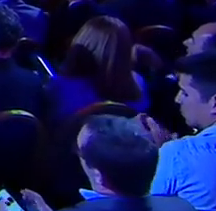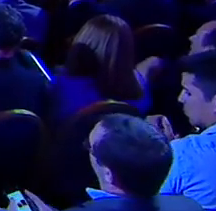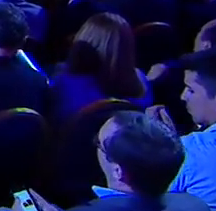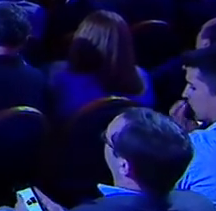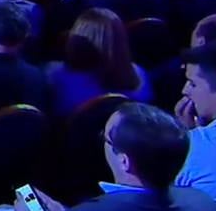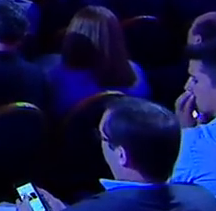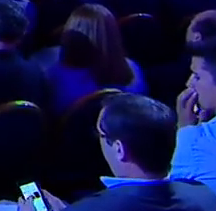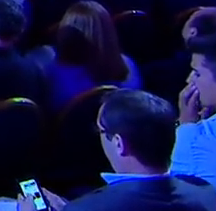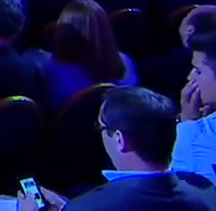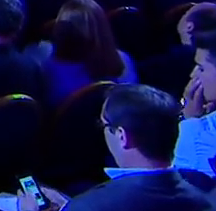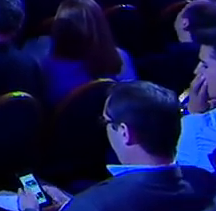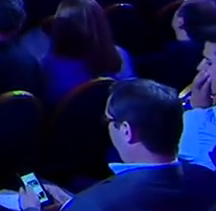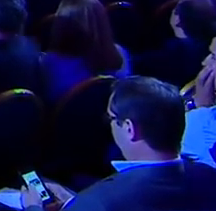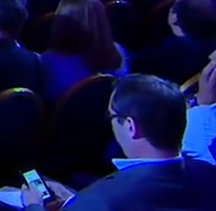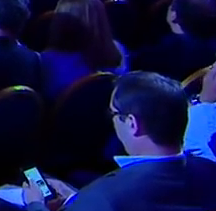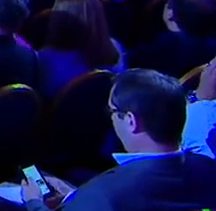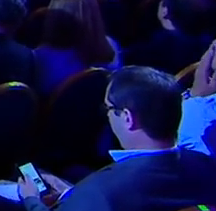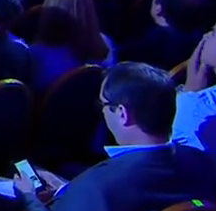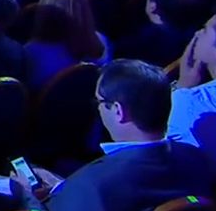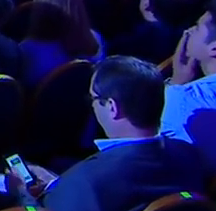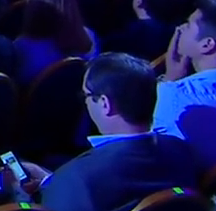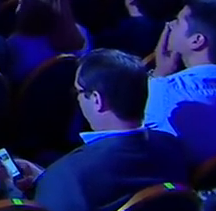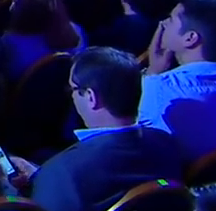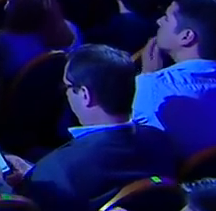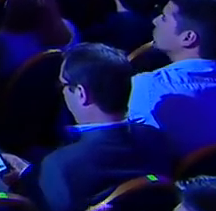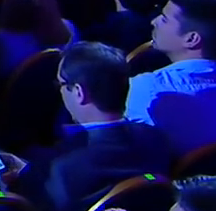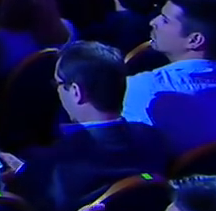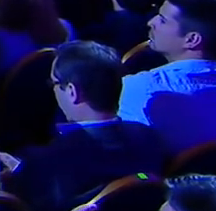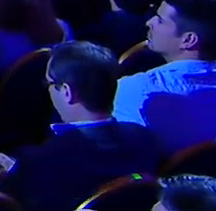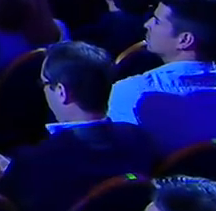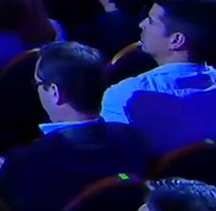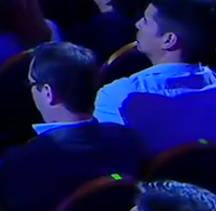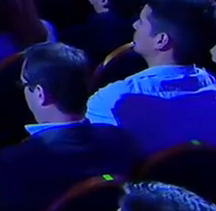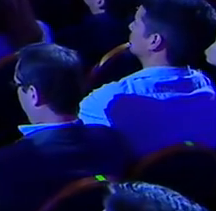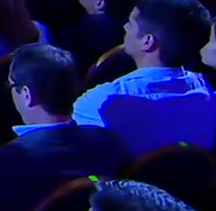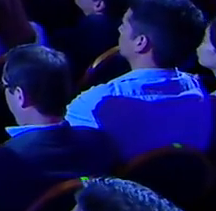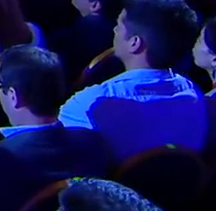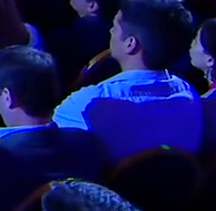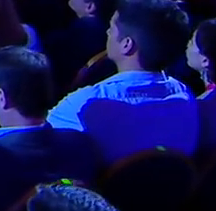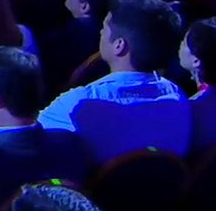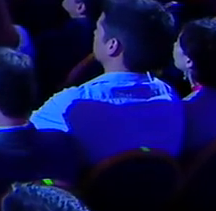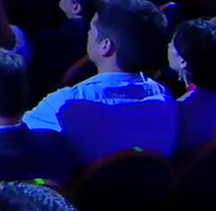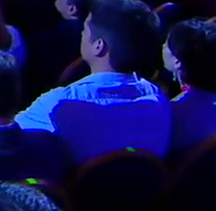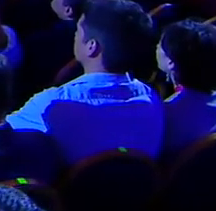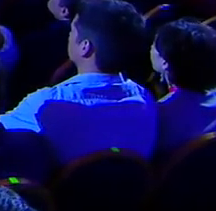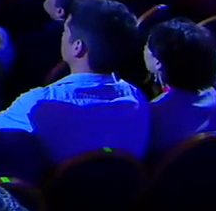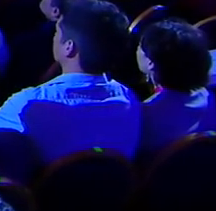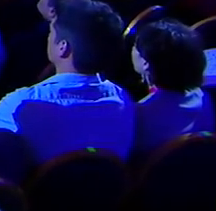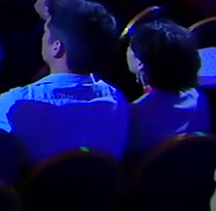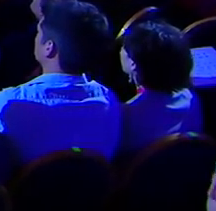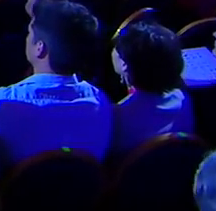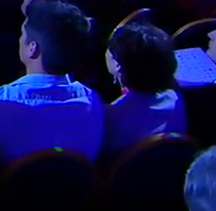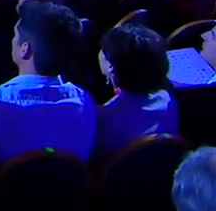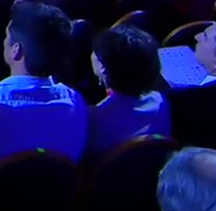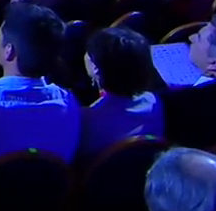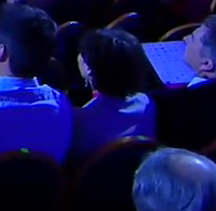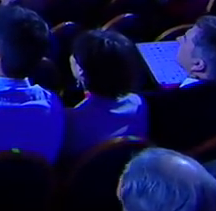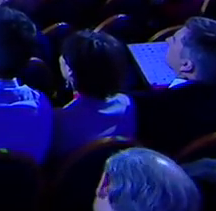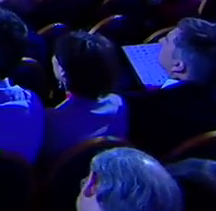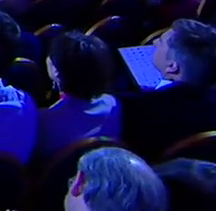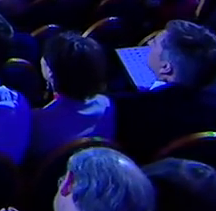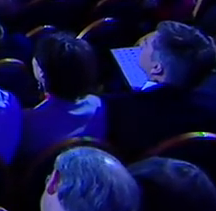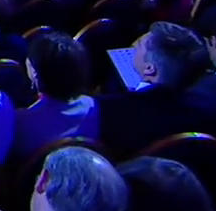Agradecemos las palabras del presidente del Senado. Y a continuación, invitamos al escenario a su excelencia, el presidente de la República,